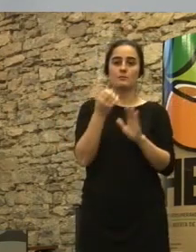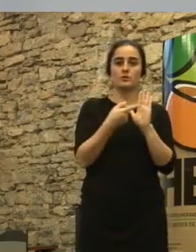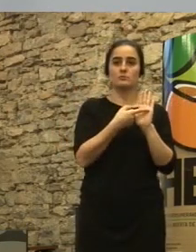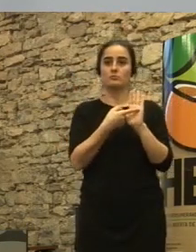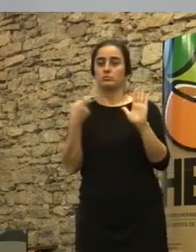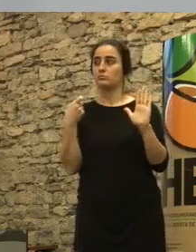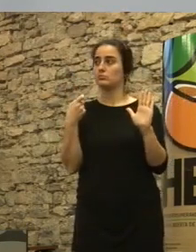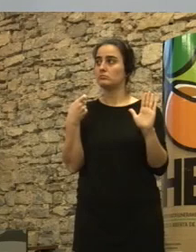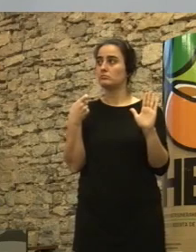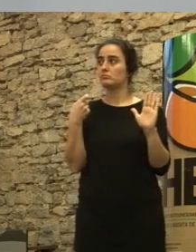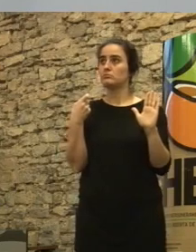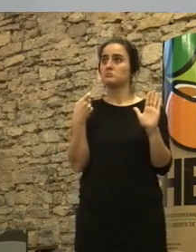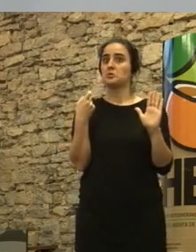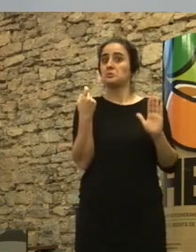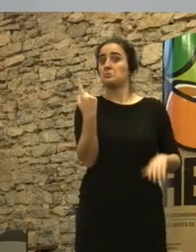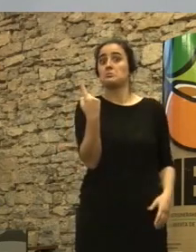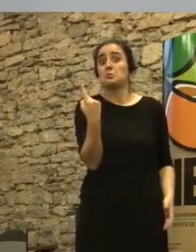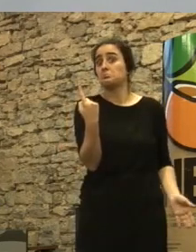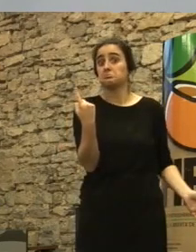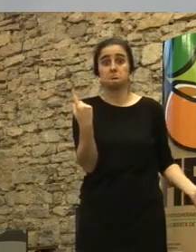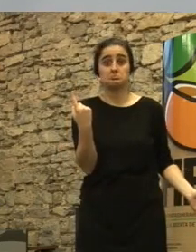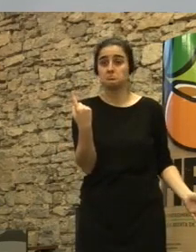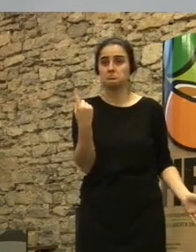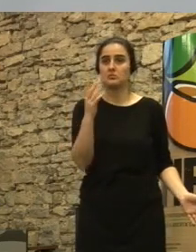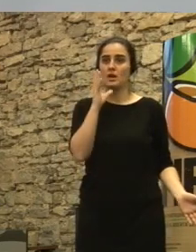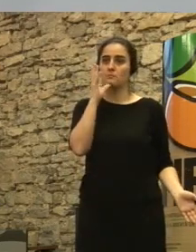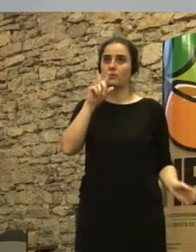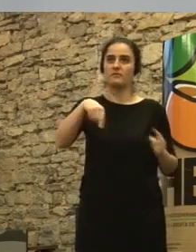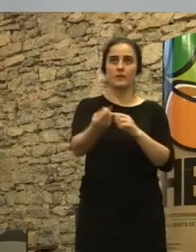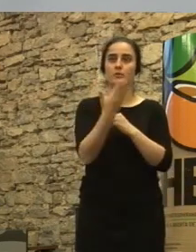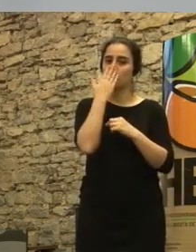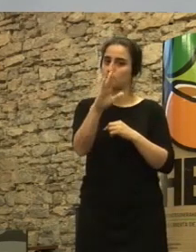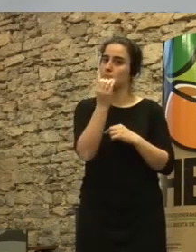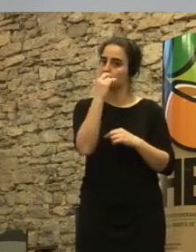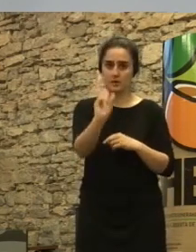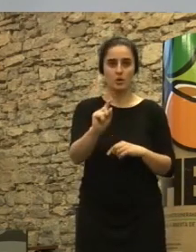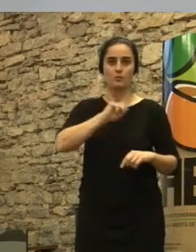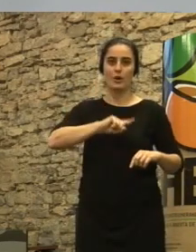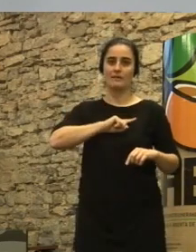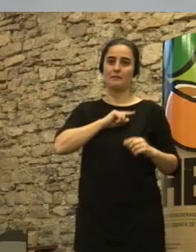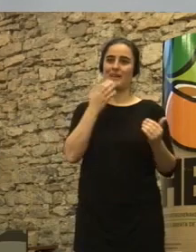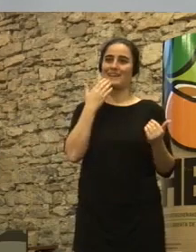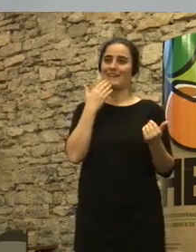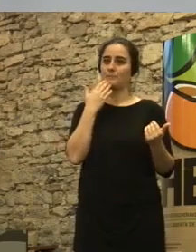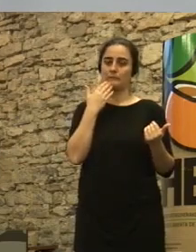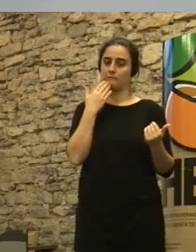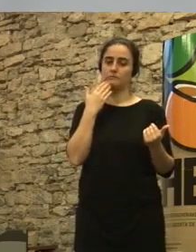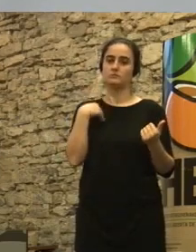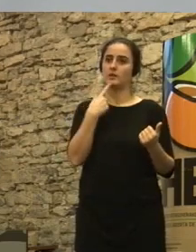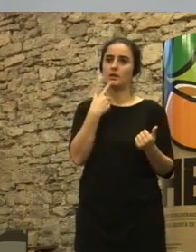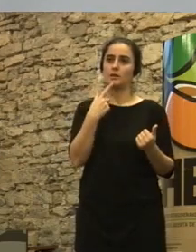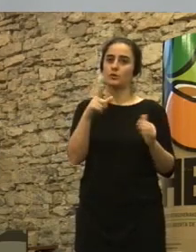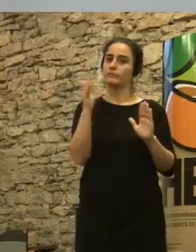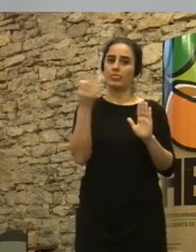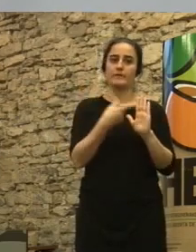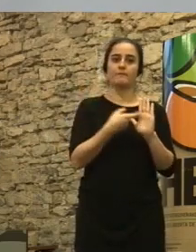fellowship a uno que no se portó bien, no fue éticamente ejemplar. Entonces dijimos, no puedes estar